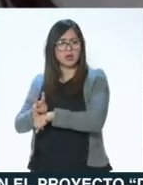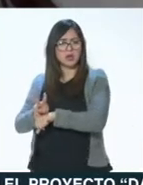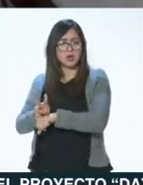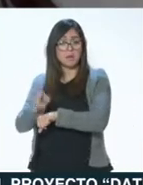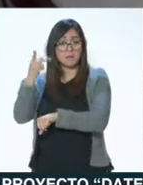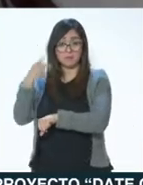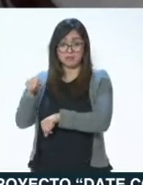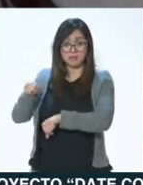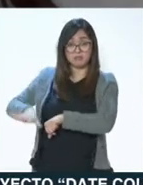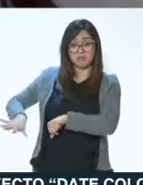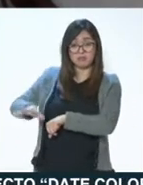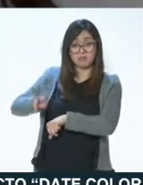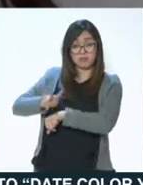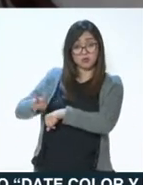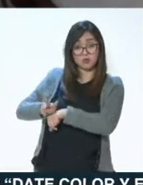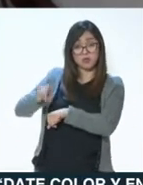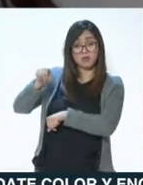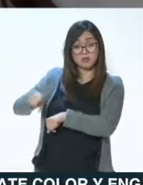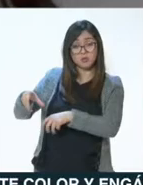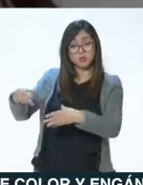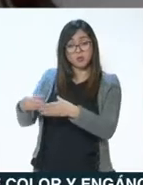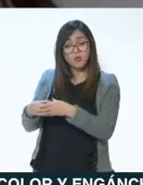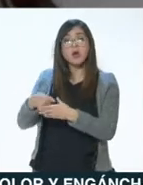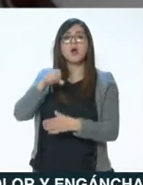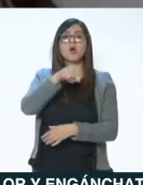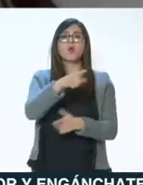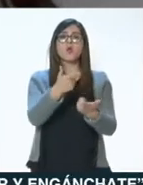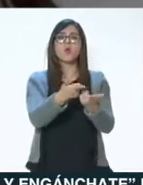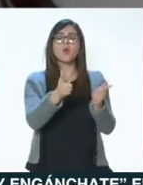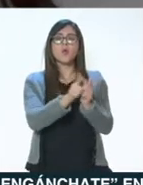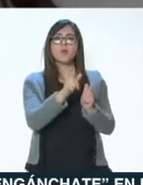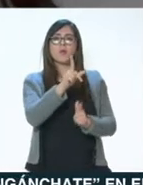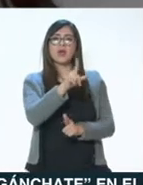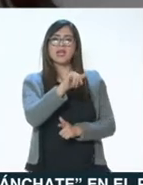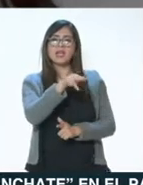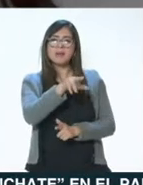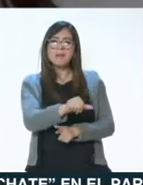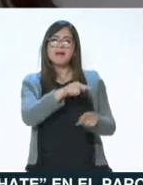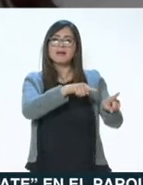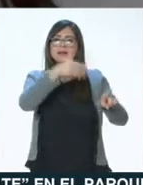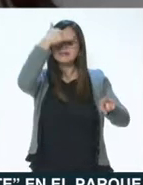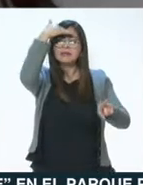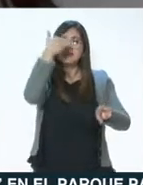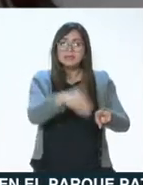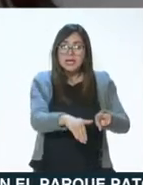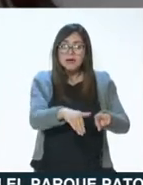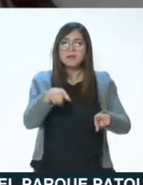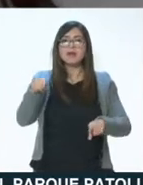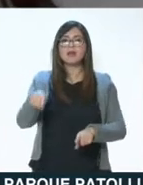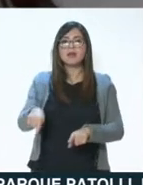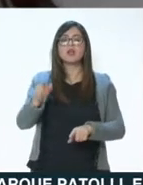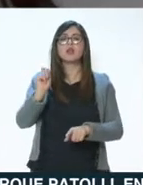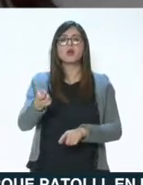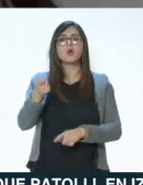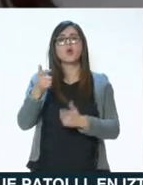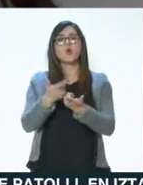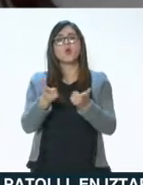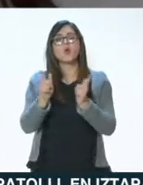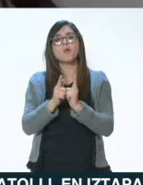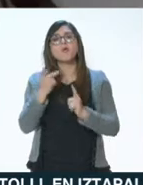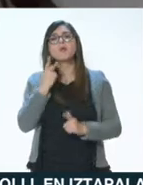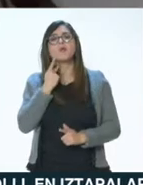como seguramente los demás gobiernos del Grupo de Lima o de América Latina en general saben que hay un compromiso de Morena, no del gobierno